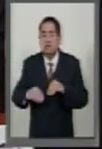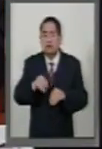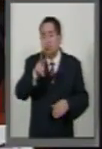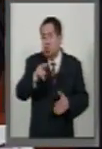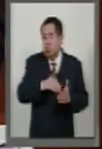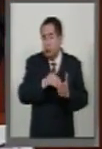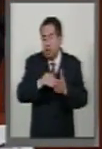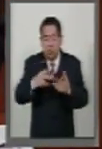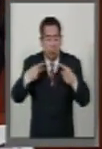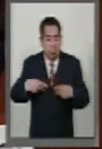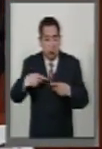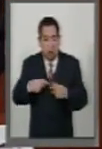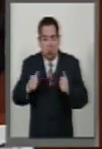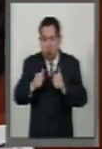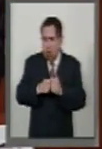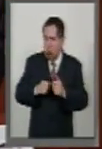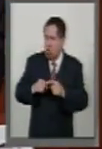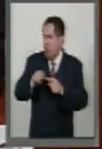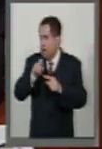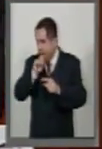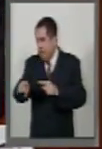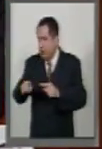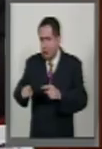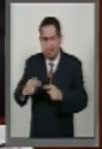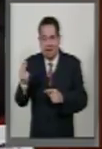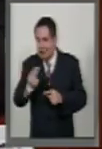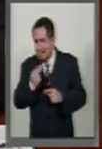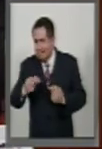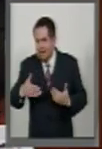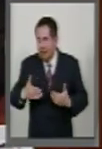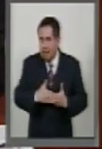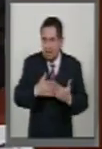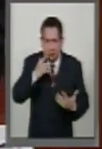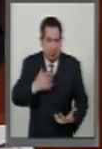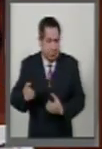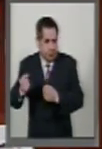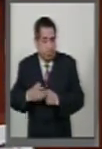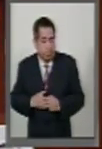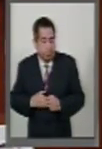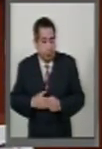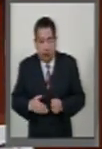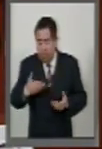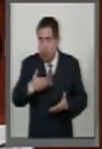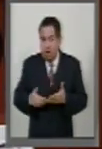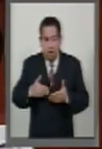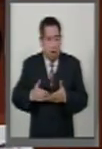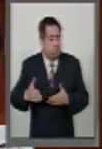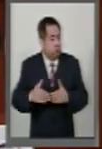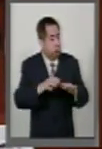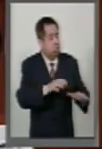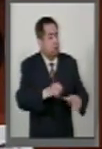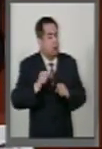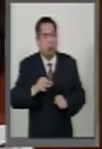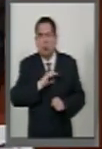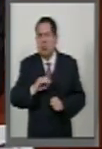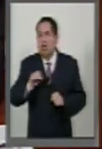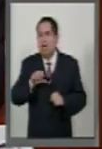hogares que lo hacen de forma indirecta. Actualmente la producción de pesca de captura es cercana a